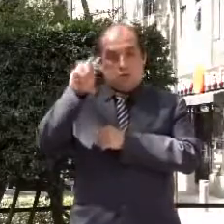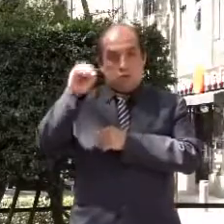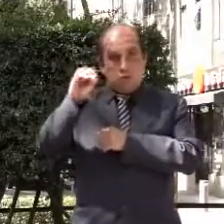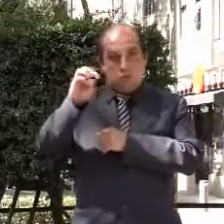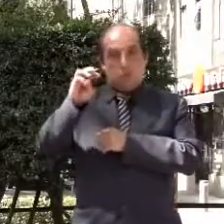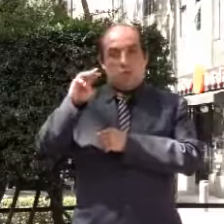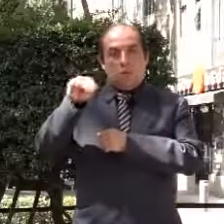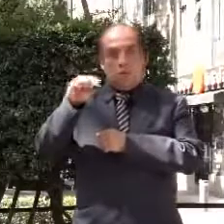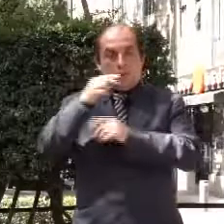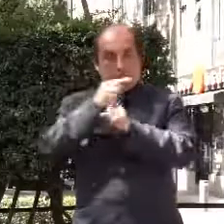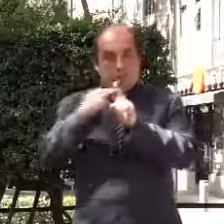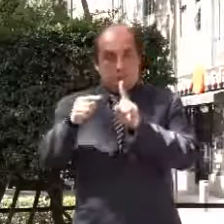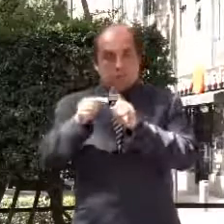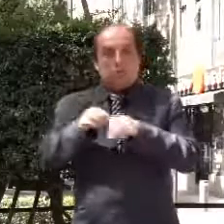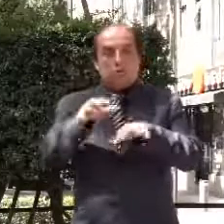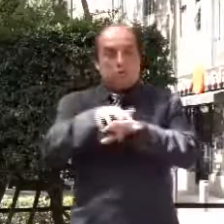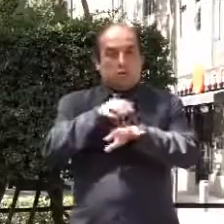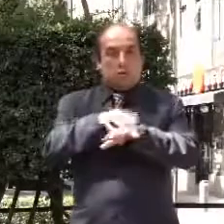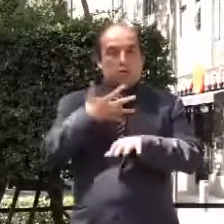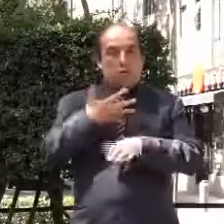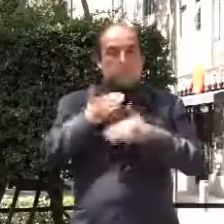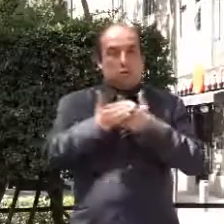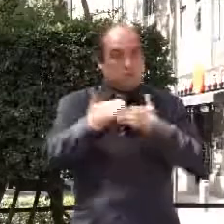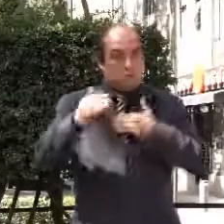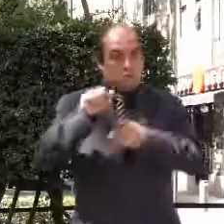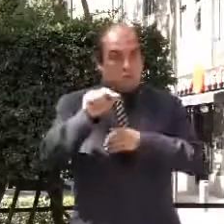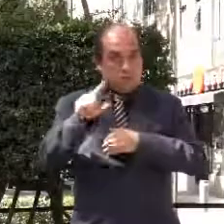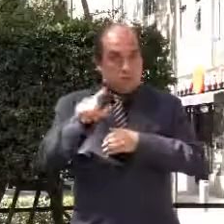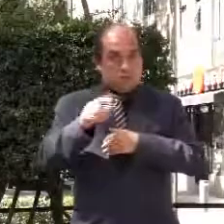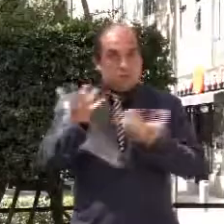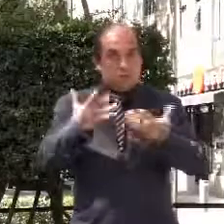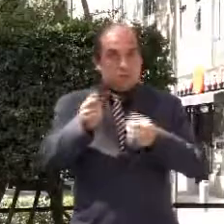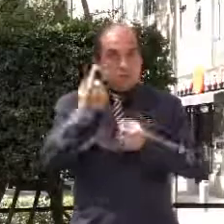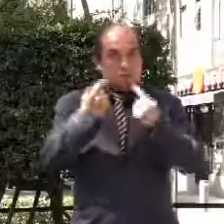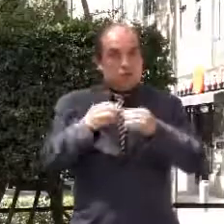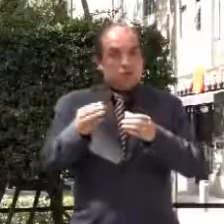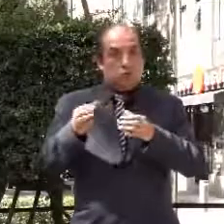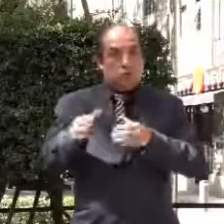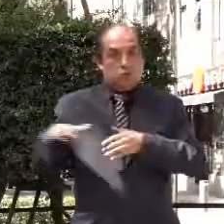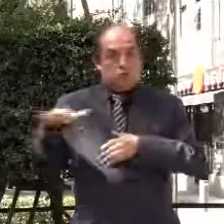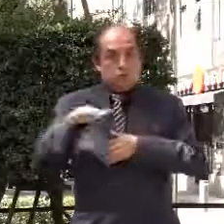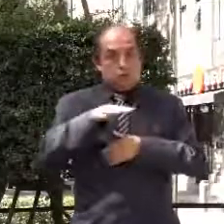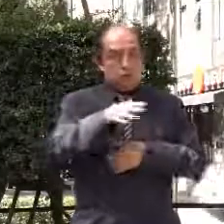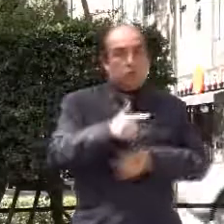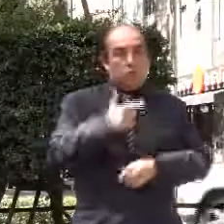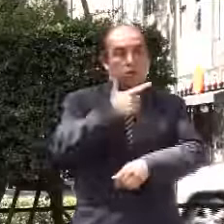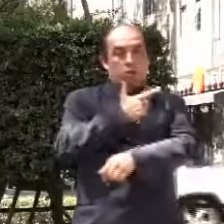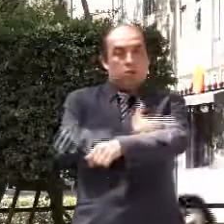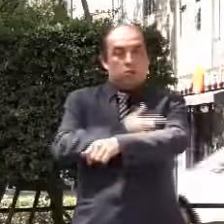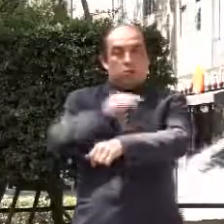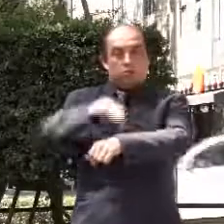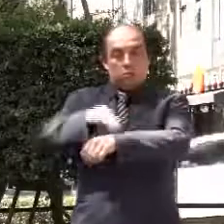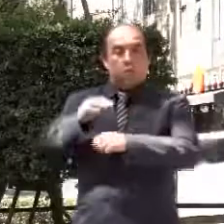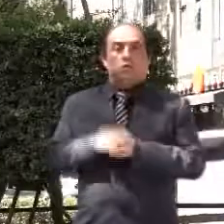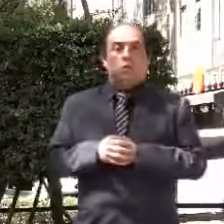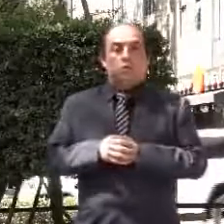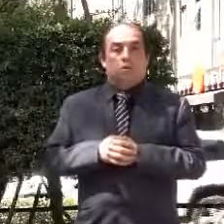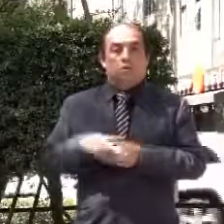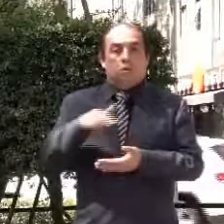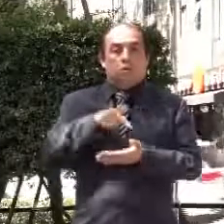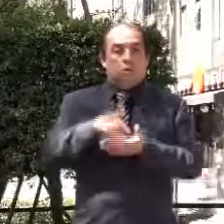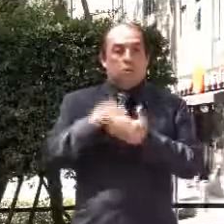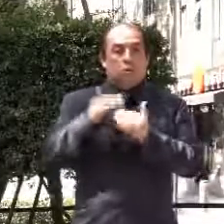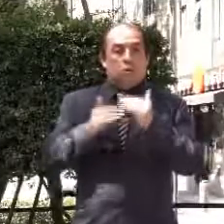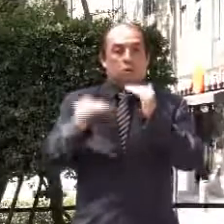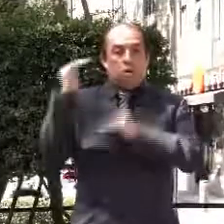tenemos avanzado. Hicimos algunos sectores en la Gustavo Amadero, en la parte alta de